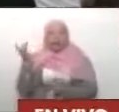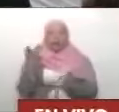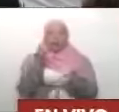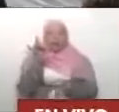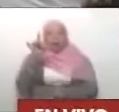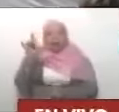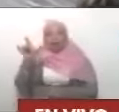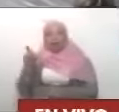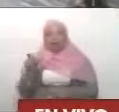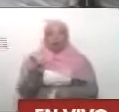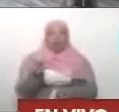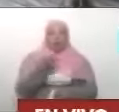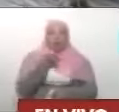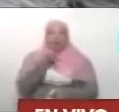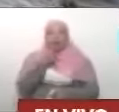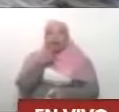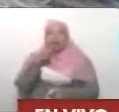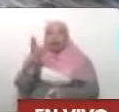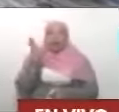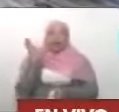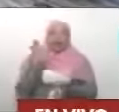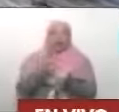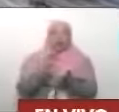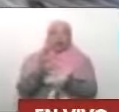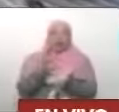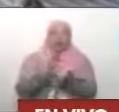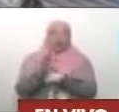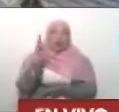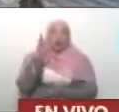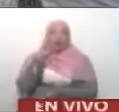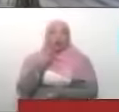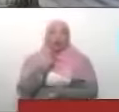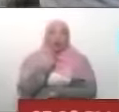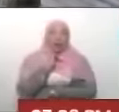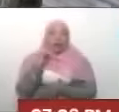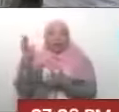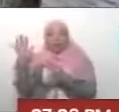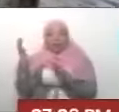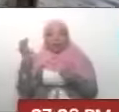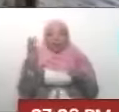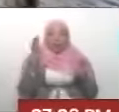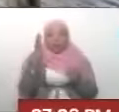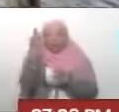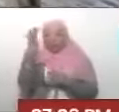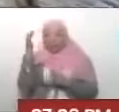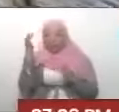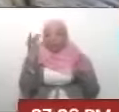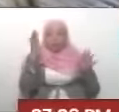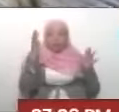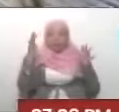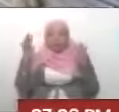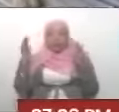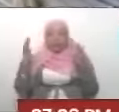Guayana es, Guayana es, Guayana es, Guayana es.